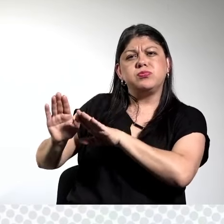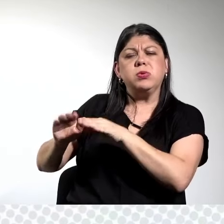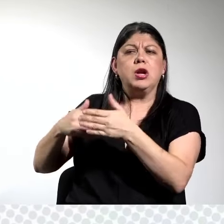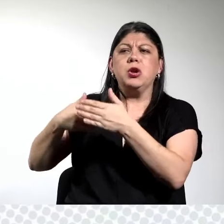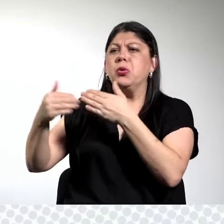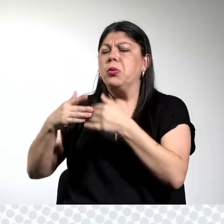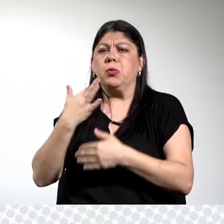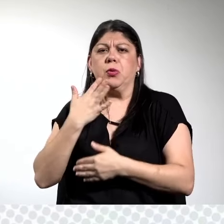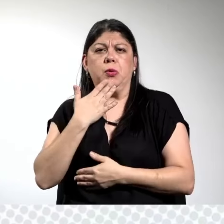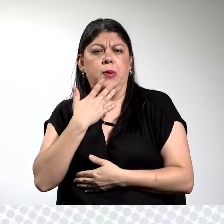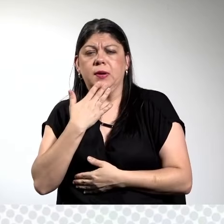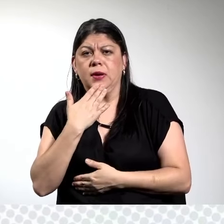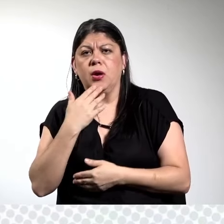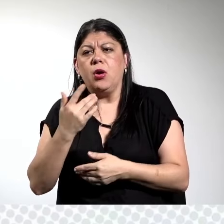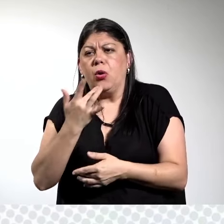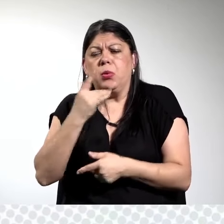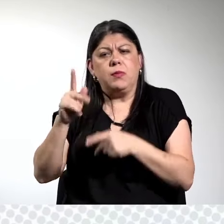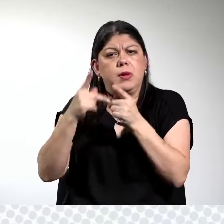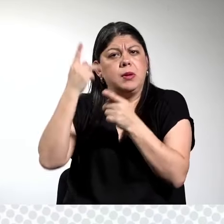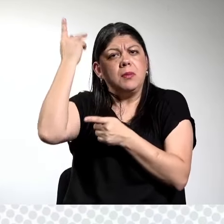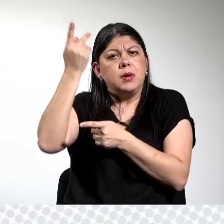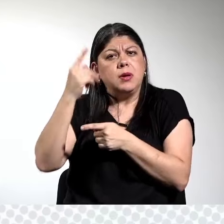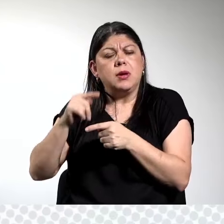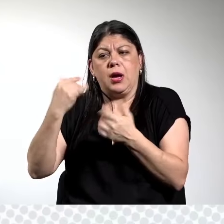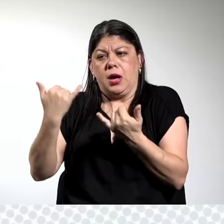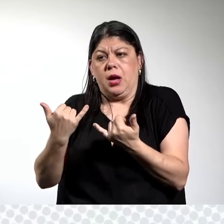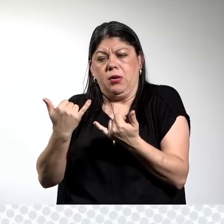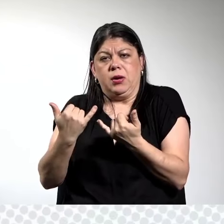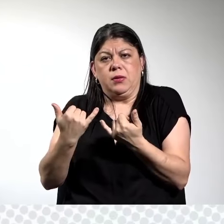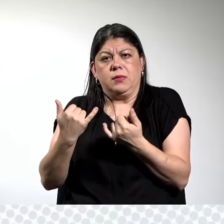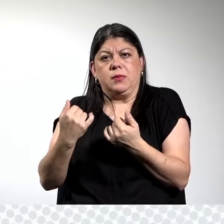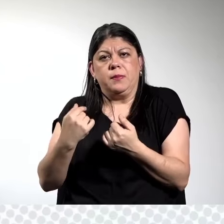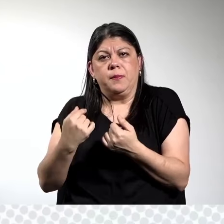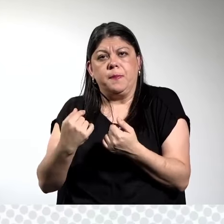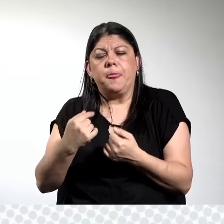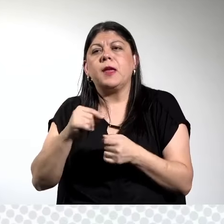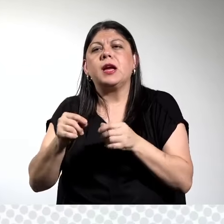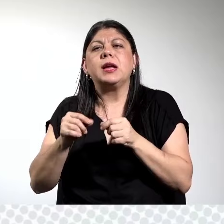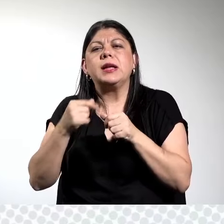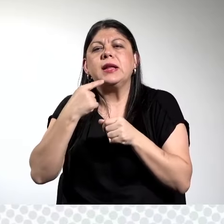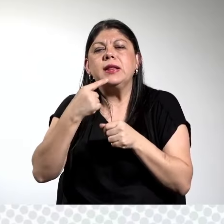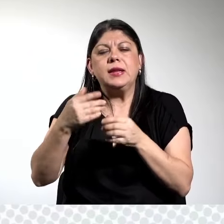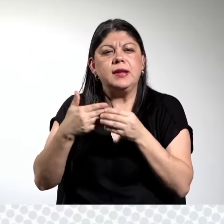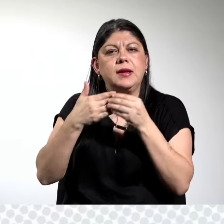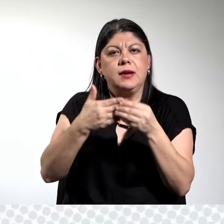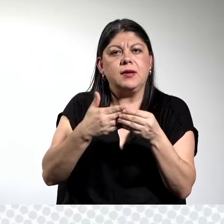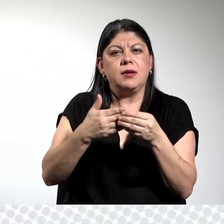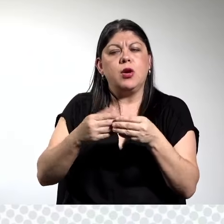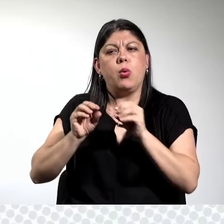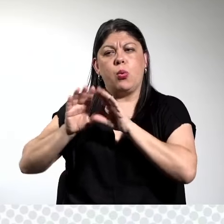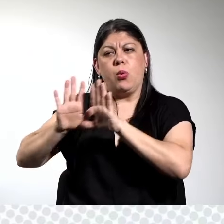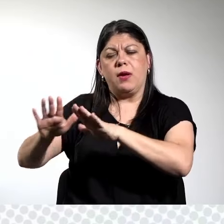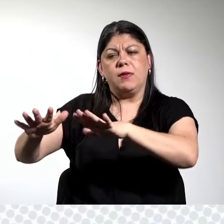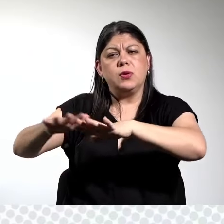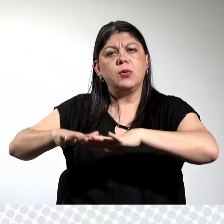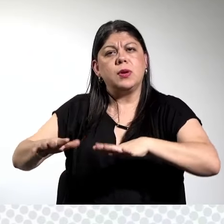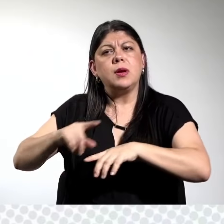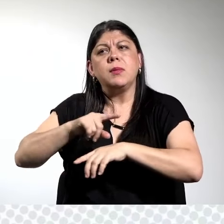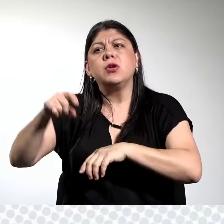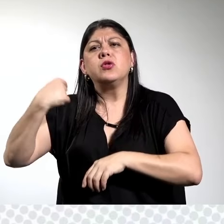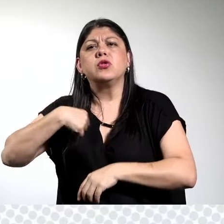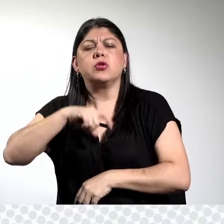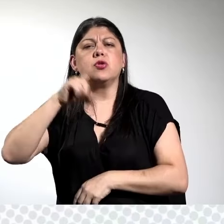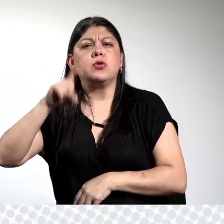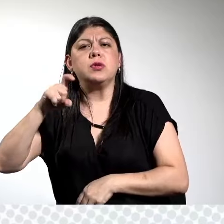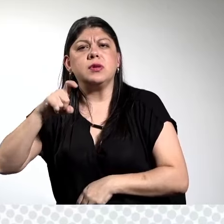rojo y amarillo o se pinten de cualquier otro color, pues ni sabemos el color de ahora. A lo que nos han llevado es a un gran abandono en ese campo, y lo que necesitamos